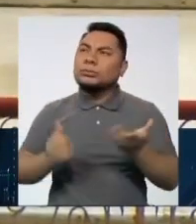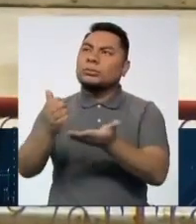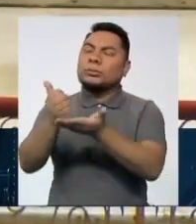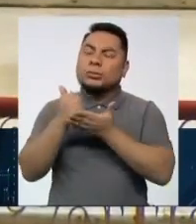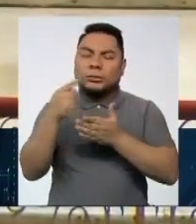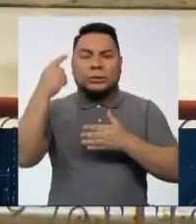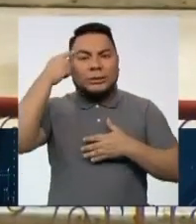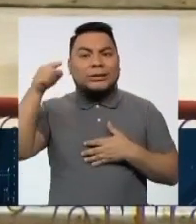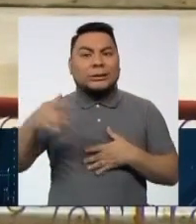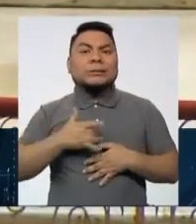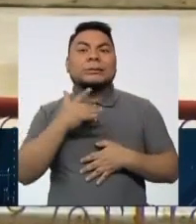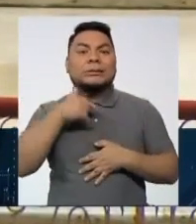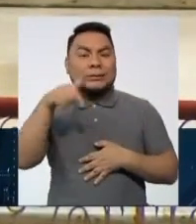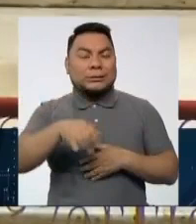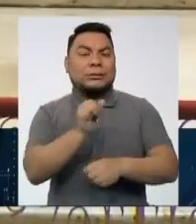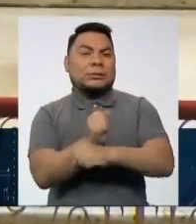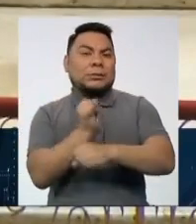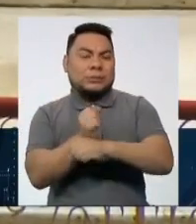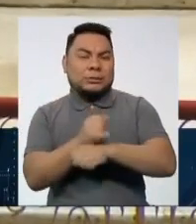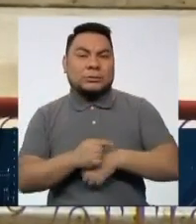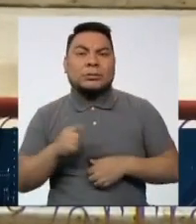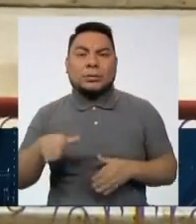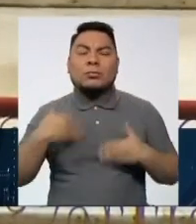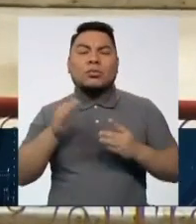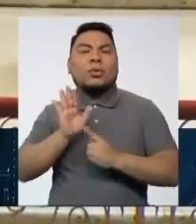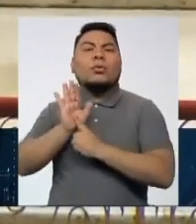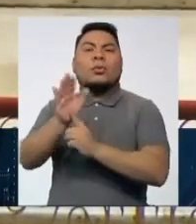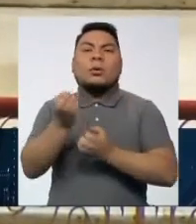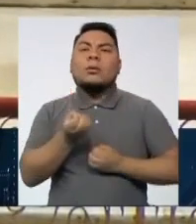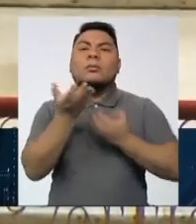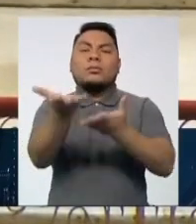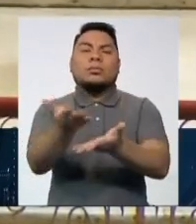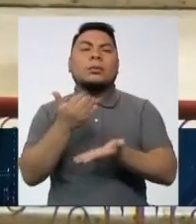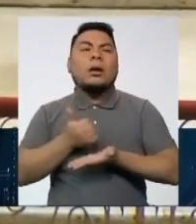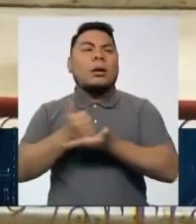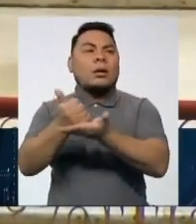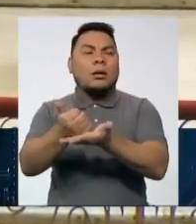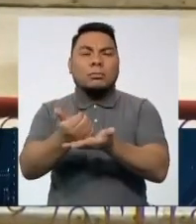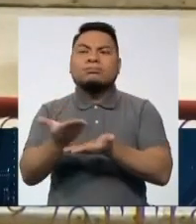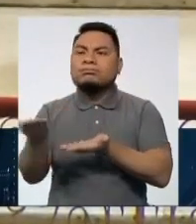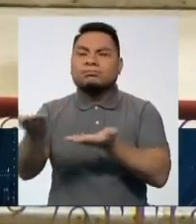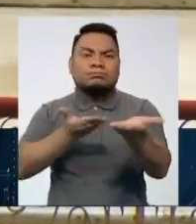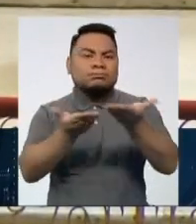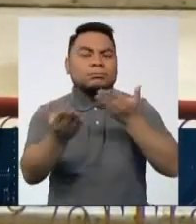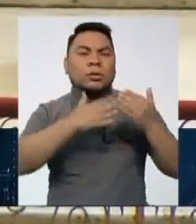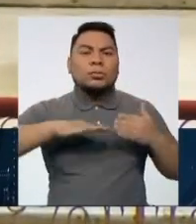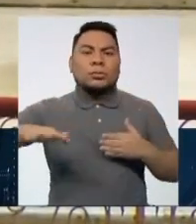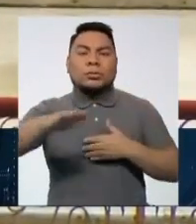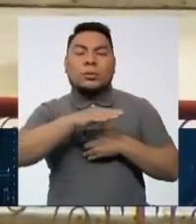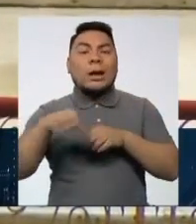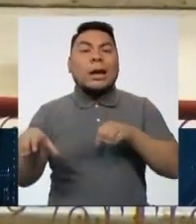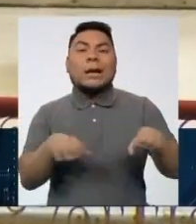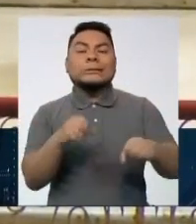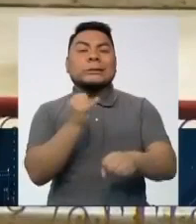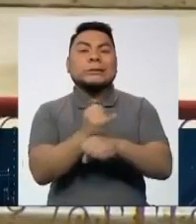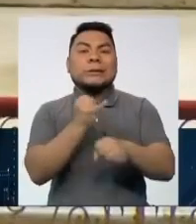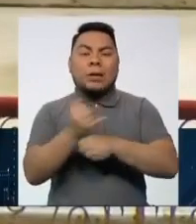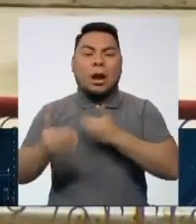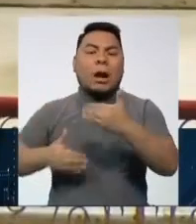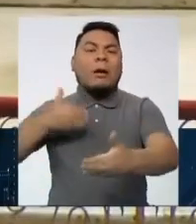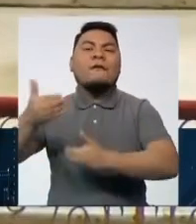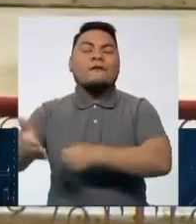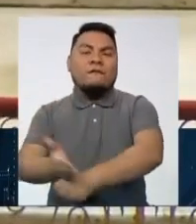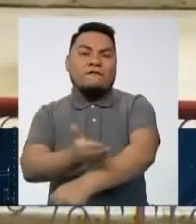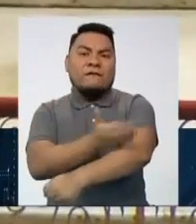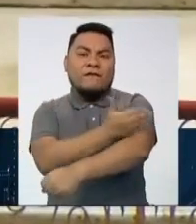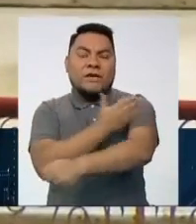nuestro sentir en la Iglesia se exprese en colaborar con todos y hacer que la Iglesia avance en su